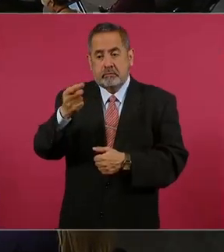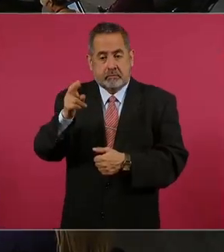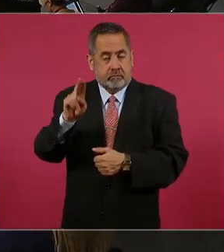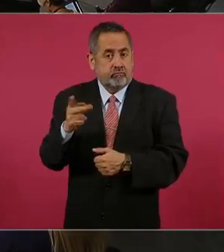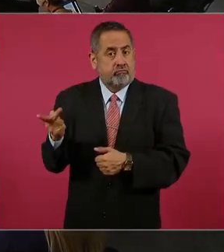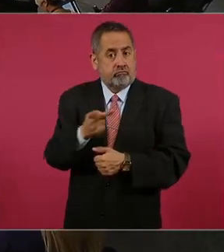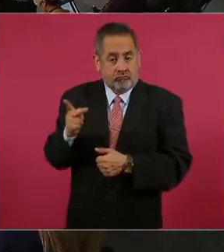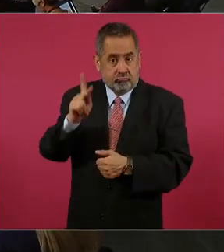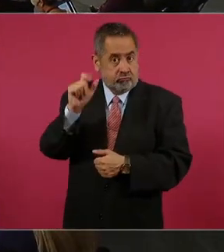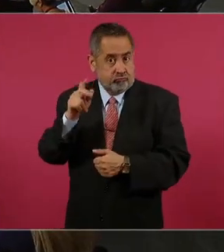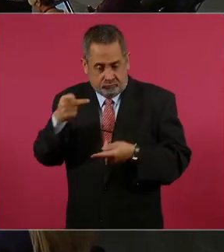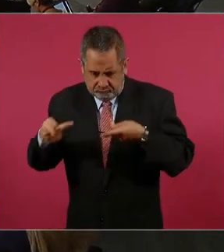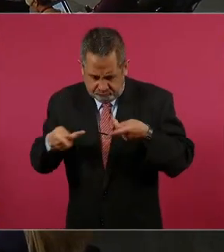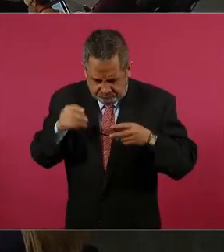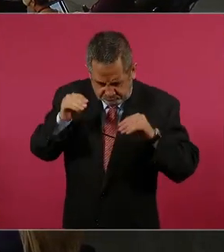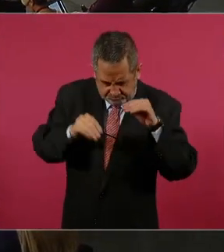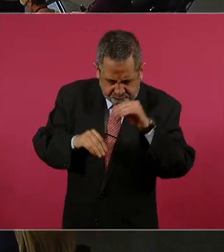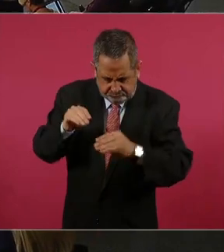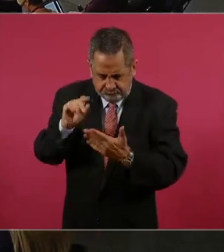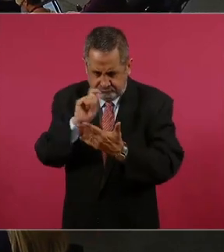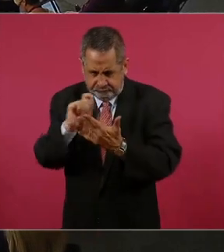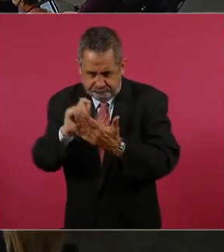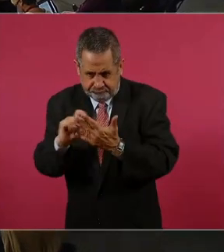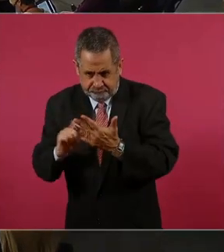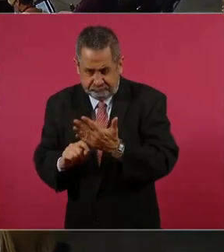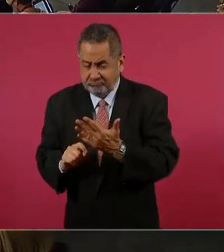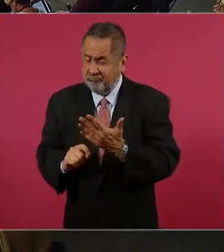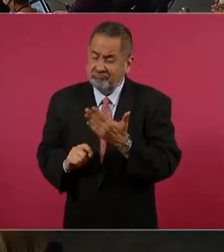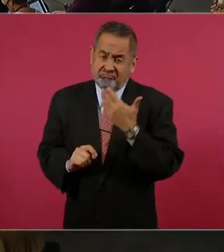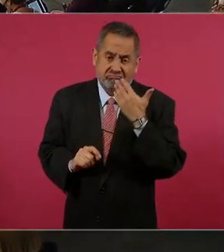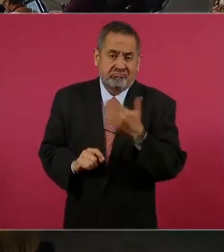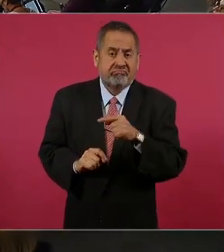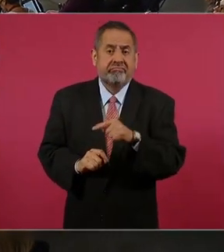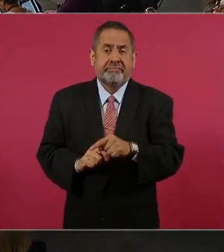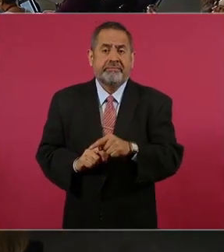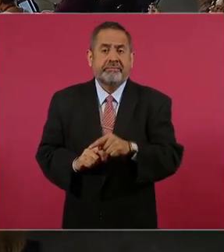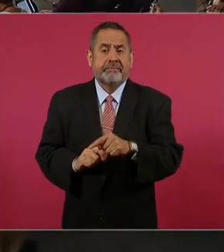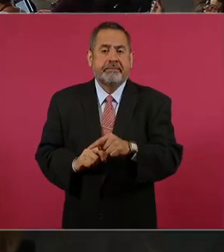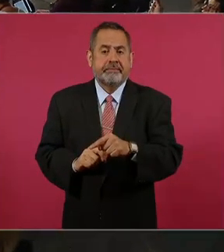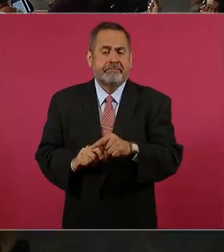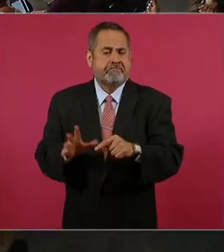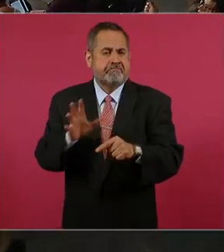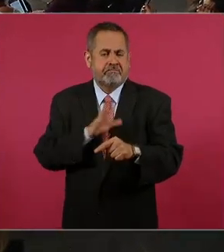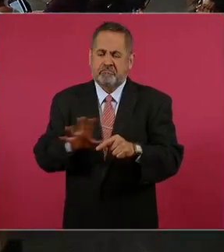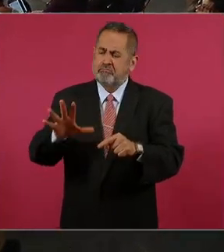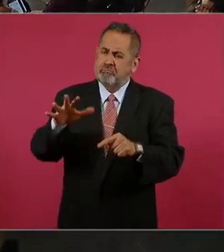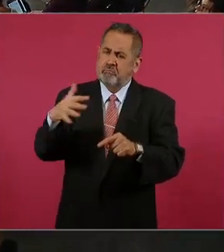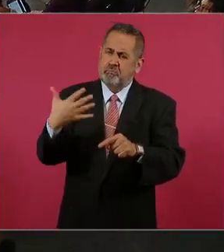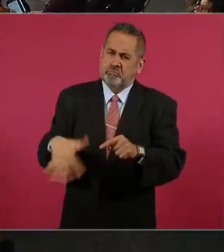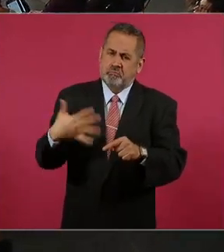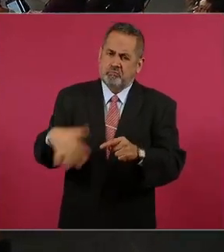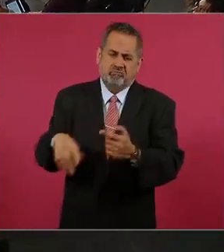extraordinario,